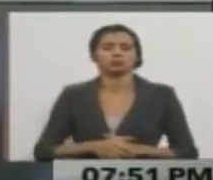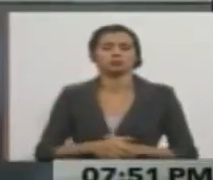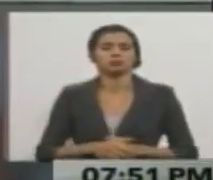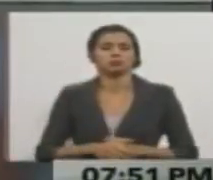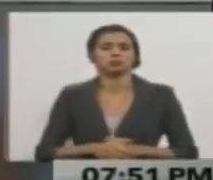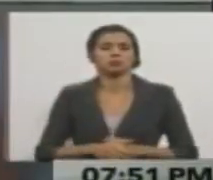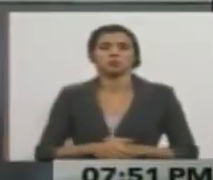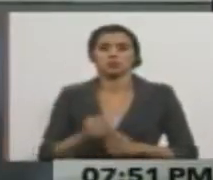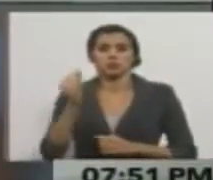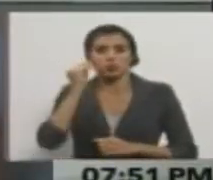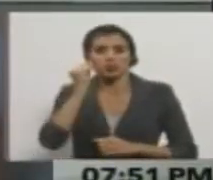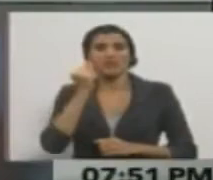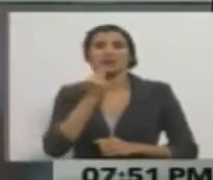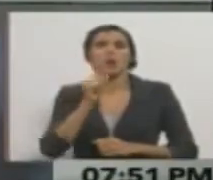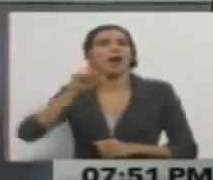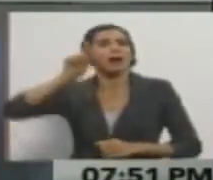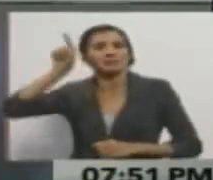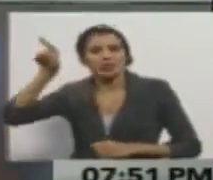dijo